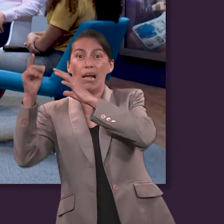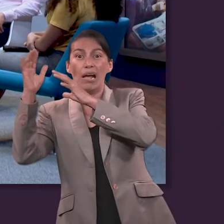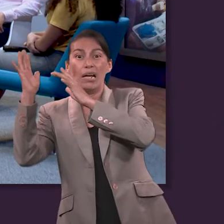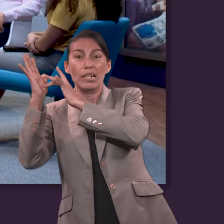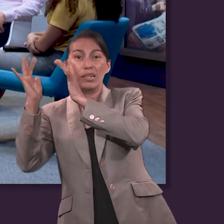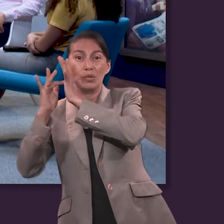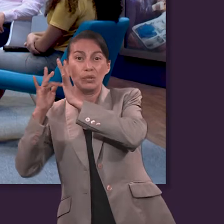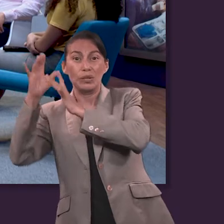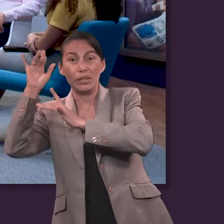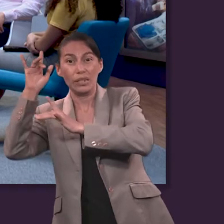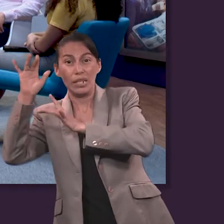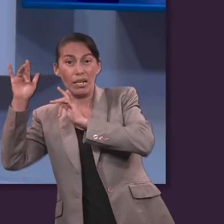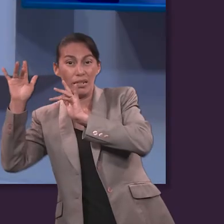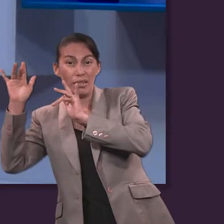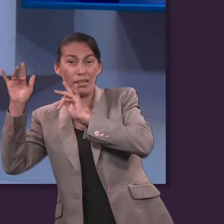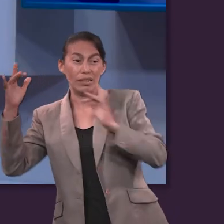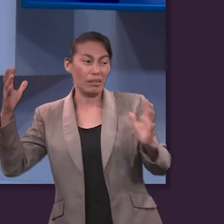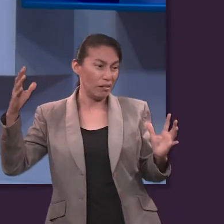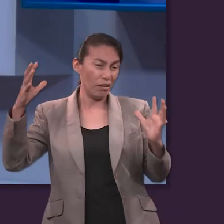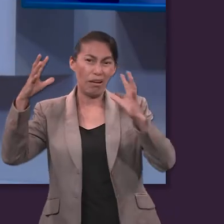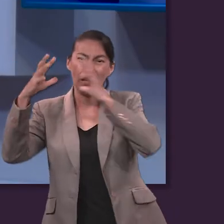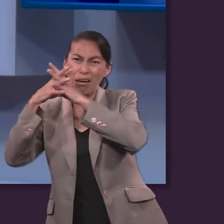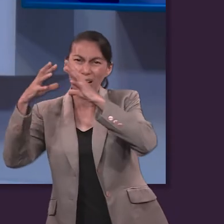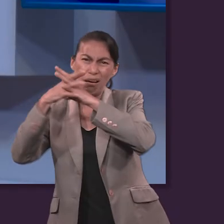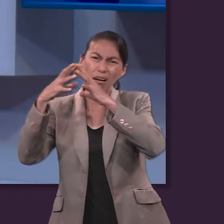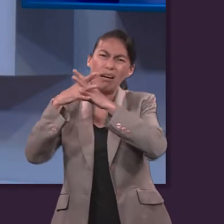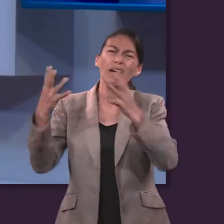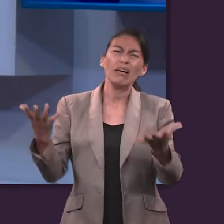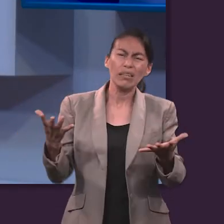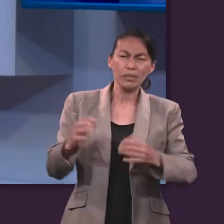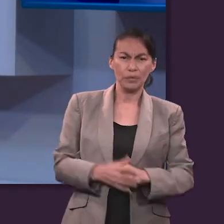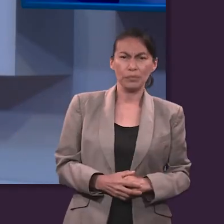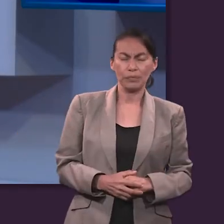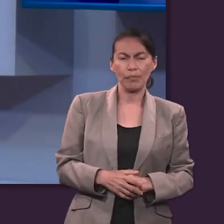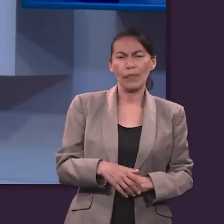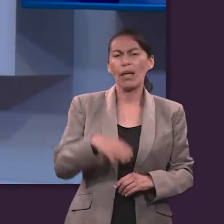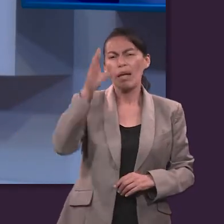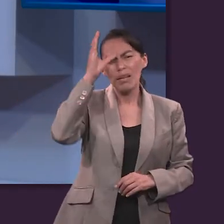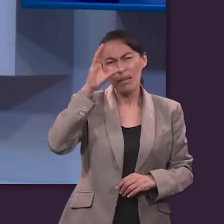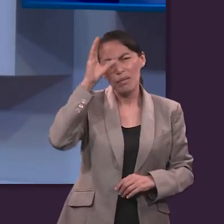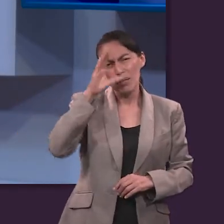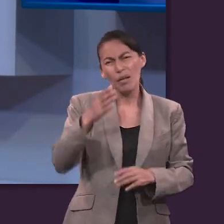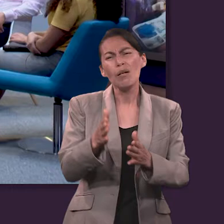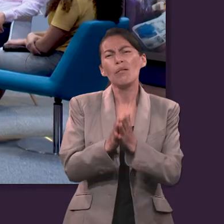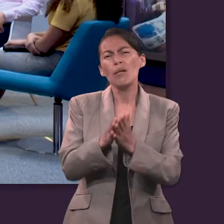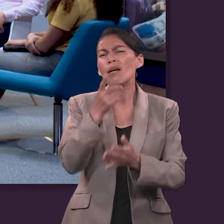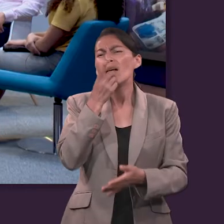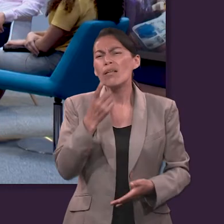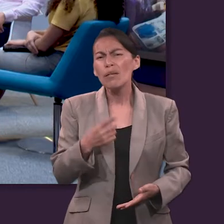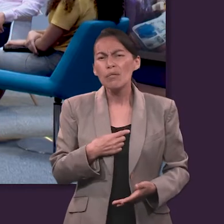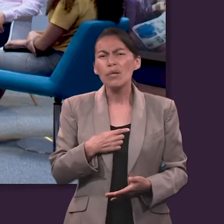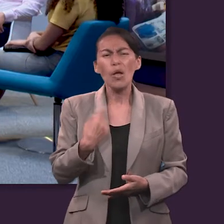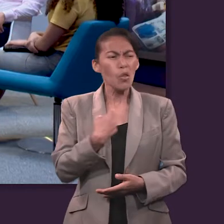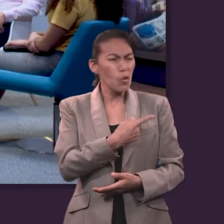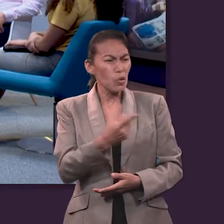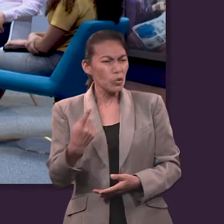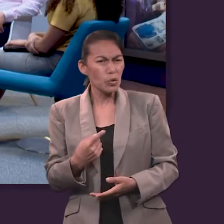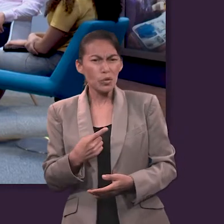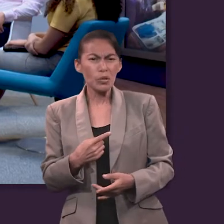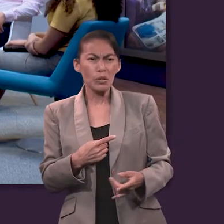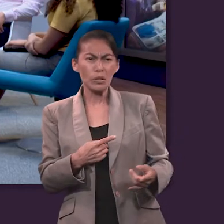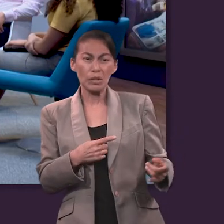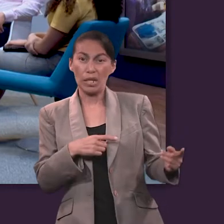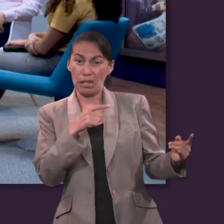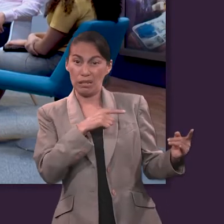sus ángeles. Ahora, Ciprián, ¿cuál crees tú que es la única esperanza para vencer a nuestro